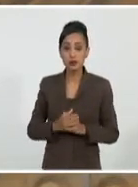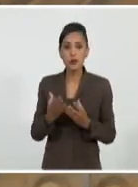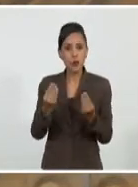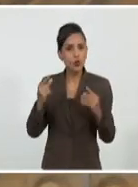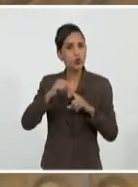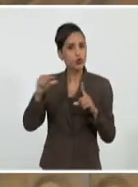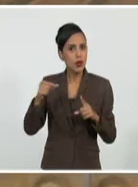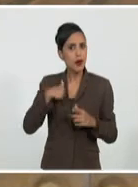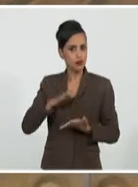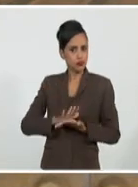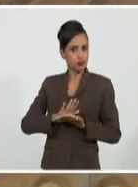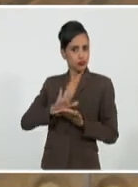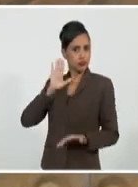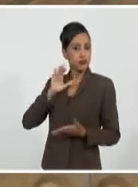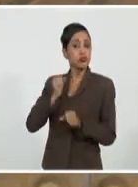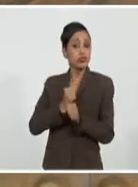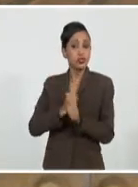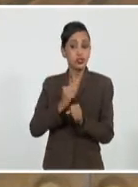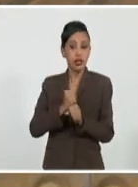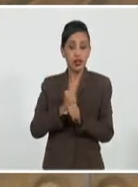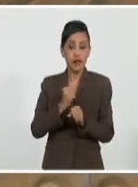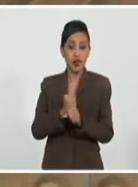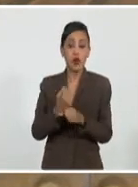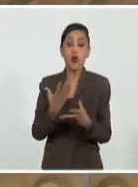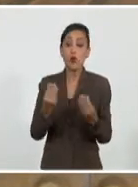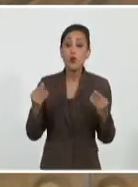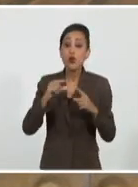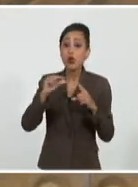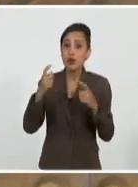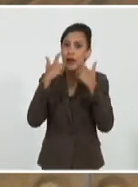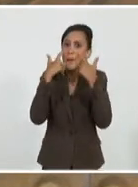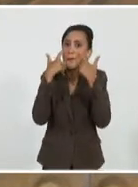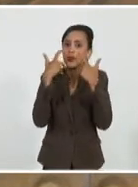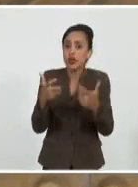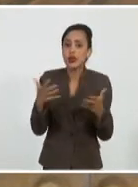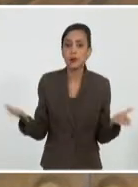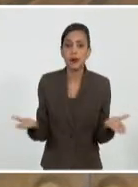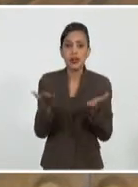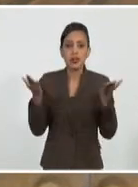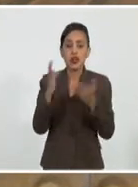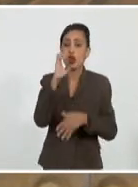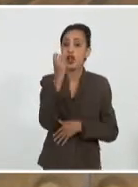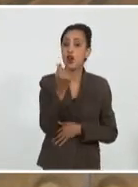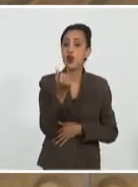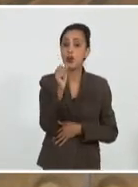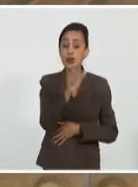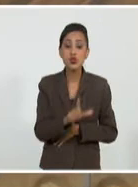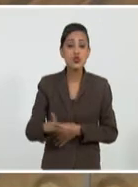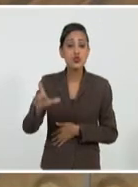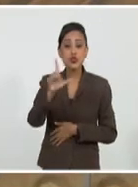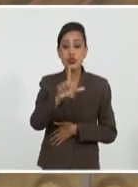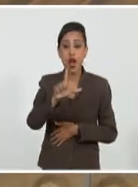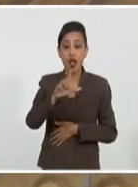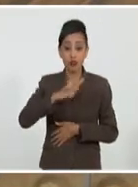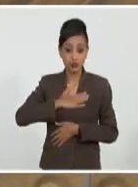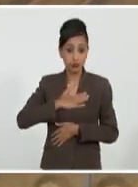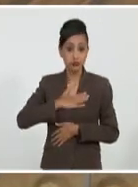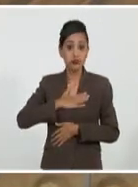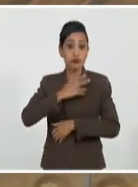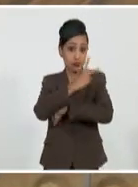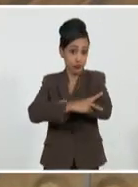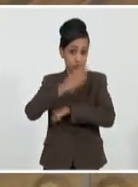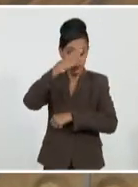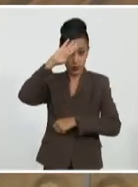comprometen, tiene muchos temas vitales para el desarrollo económico y social del país. Y con